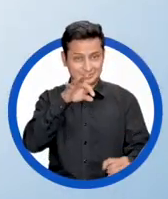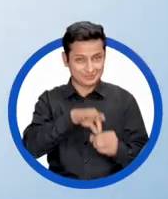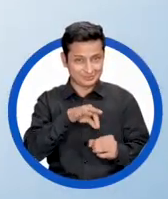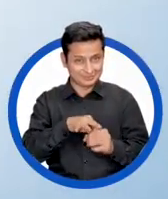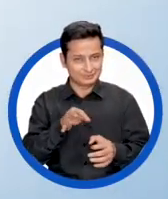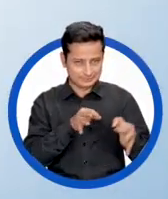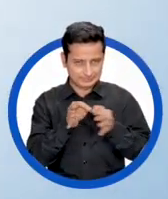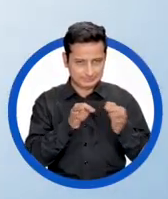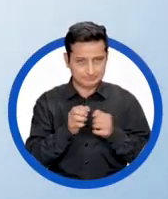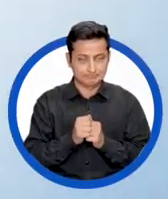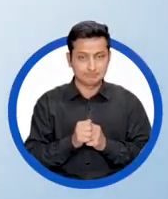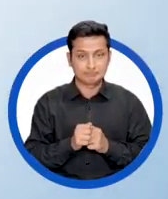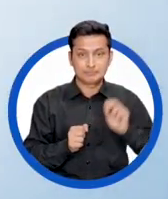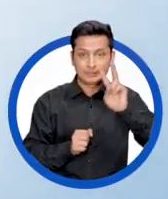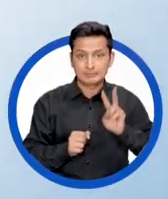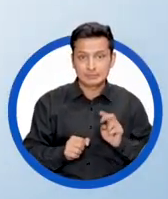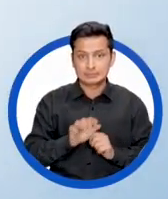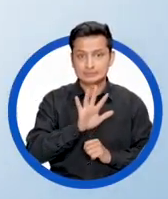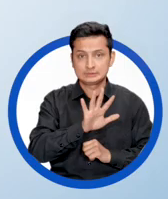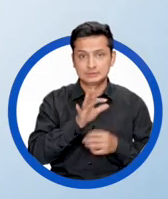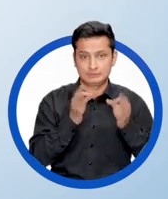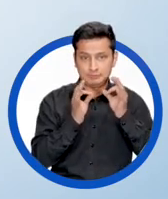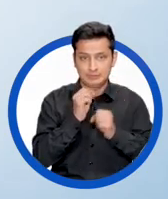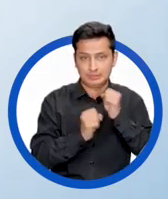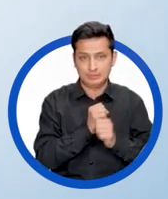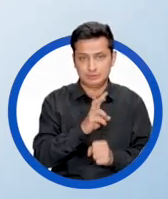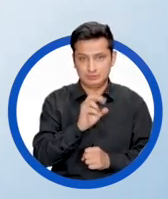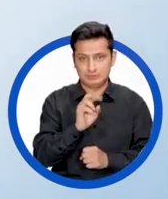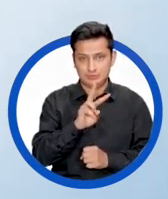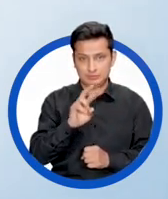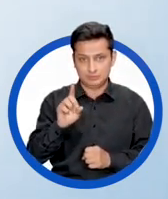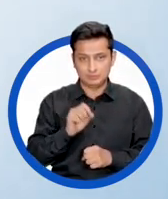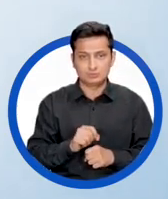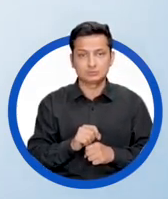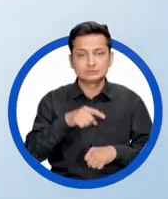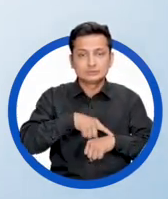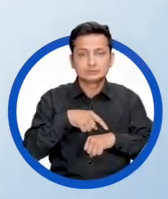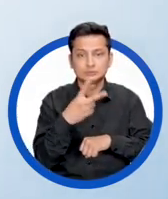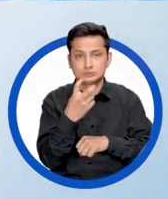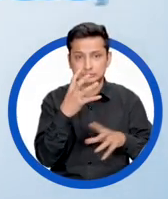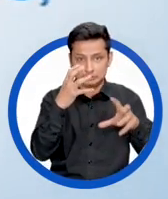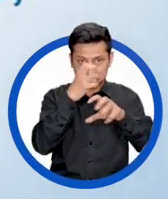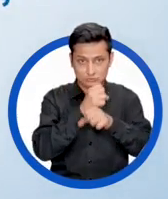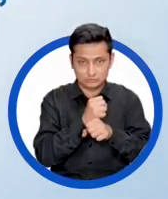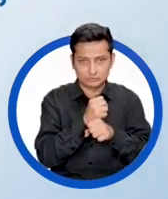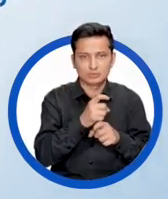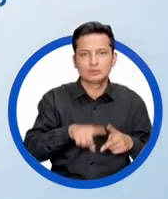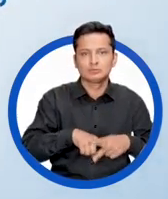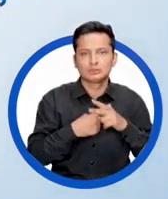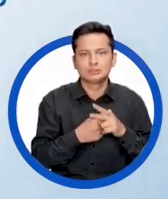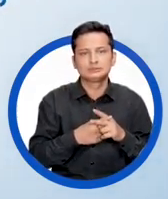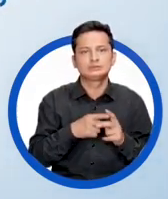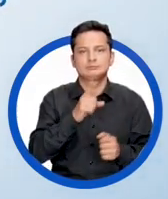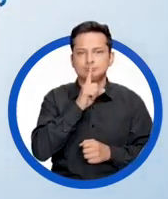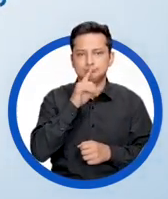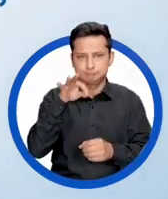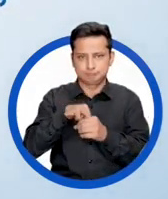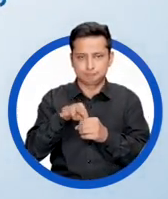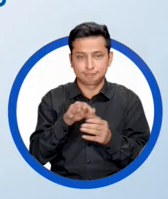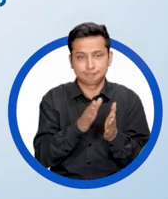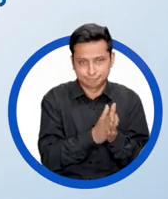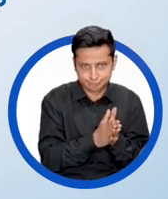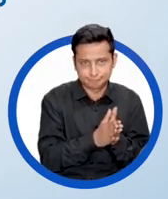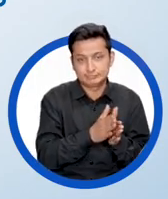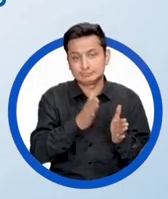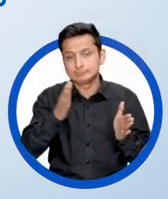de la Democracia, a partir de las 0 horas de este viernes 5 de febrero de 2021, inicia el periodo de silencio electoral que se extenderá hasta